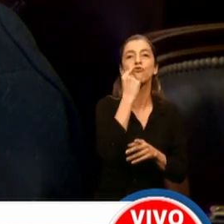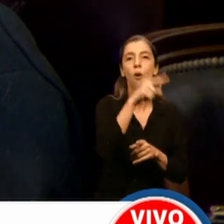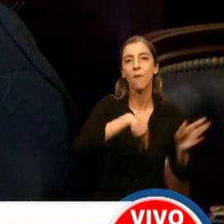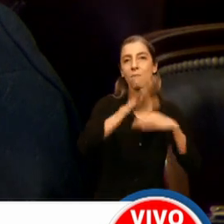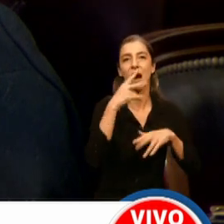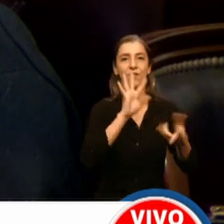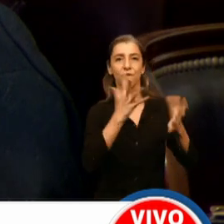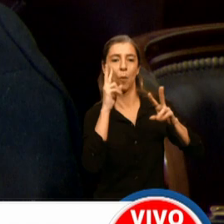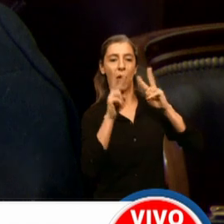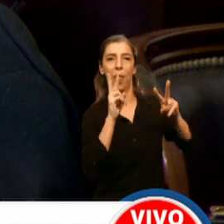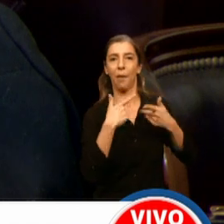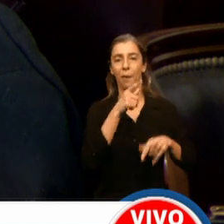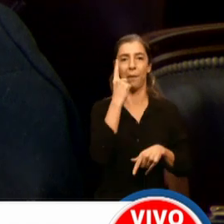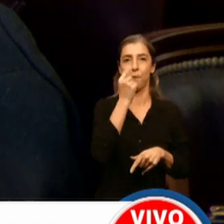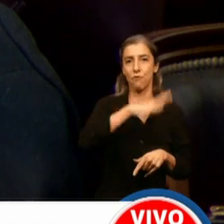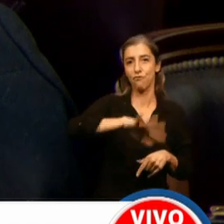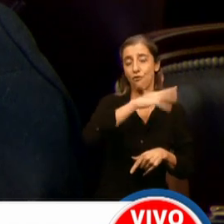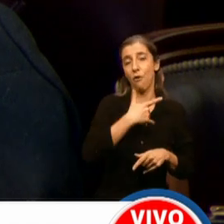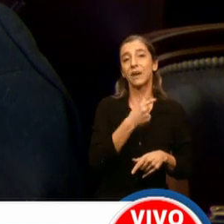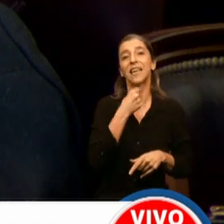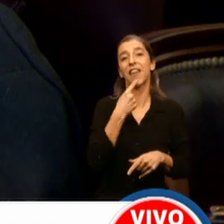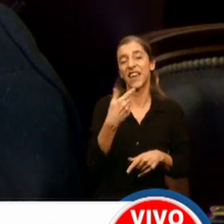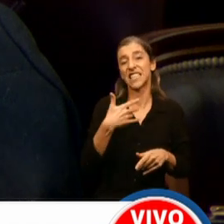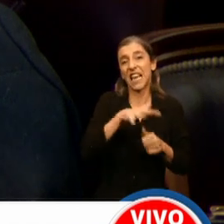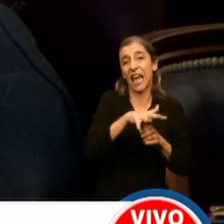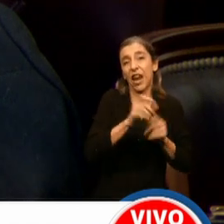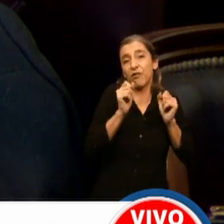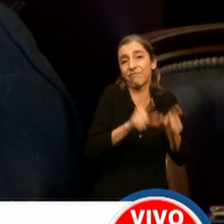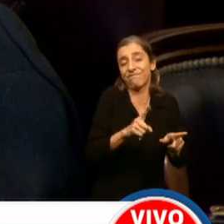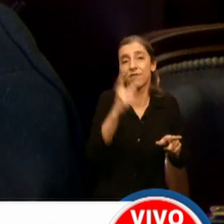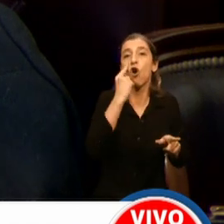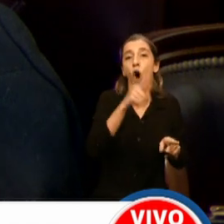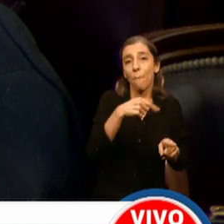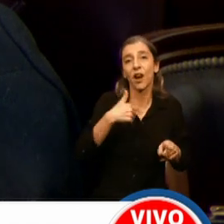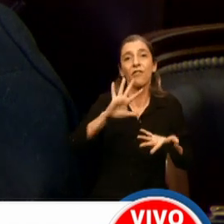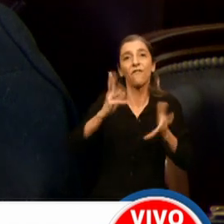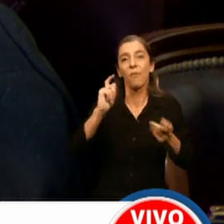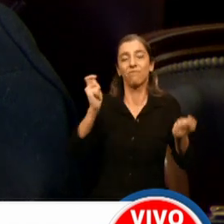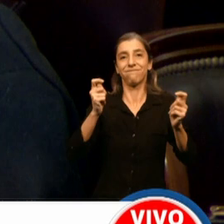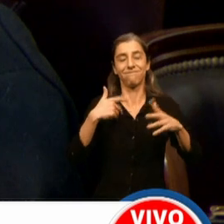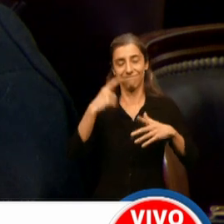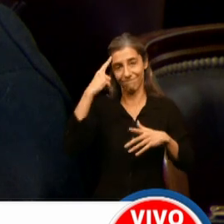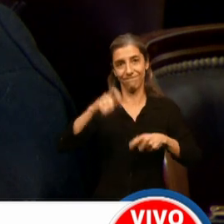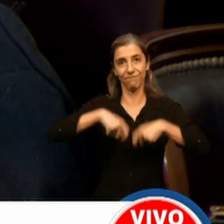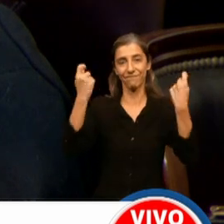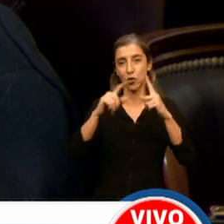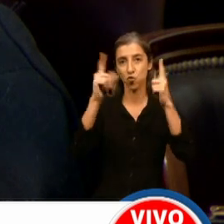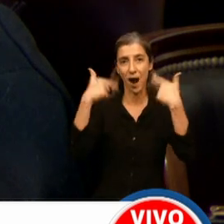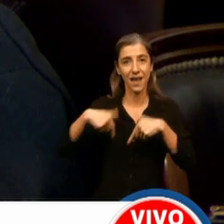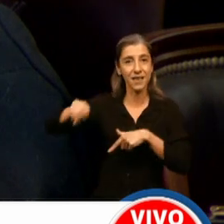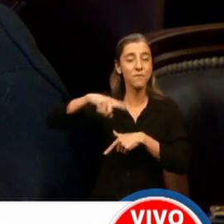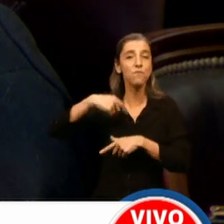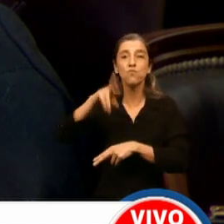es decir la perspectiva de género y el conocimiento trans feminista queda impugnado en el proceso de producción